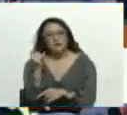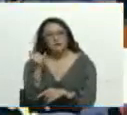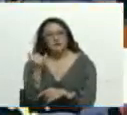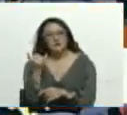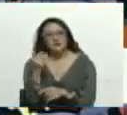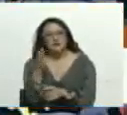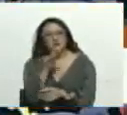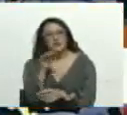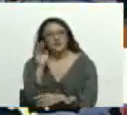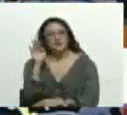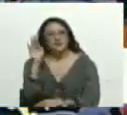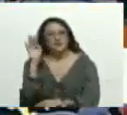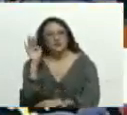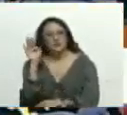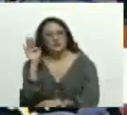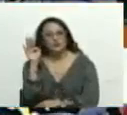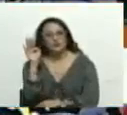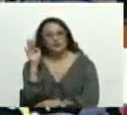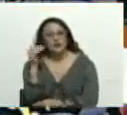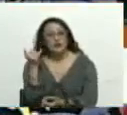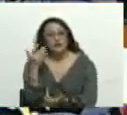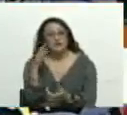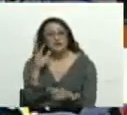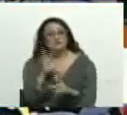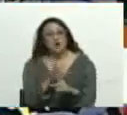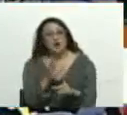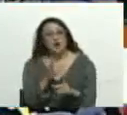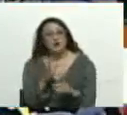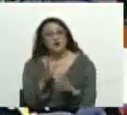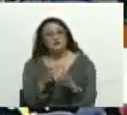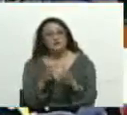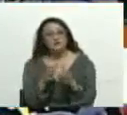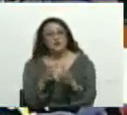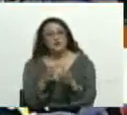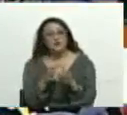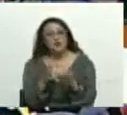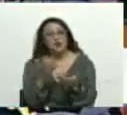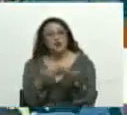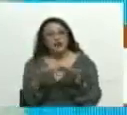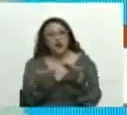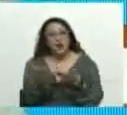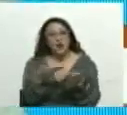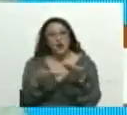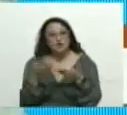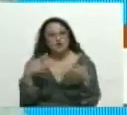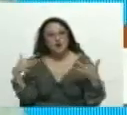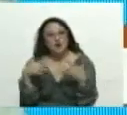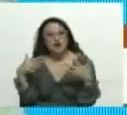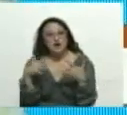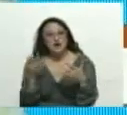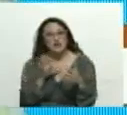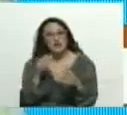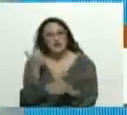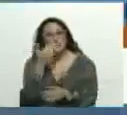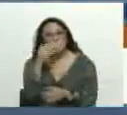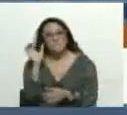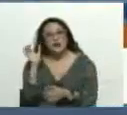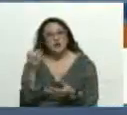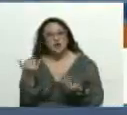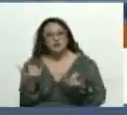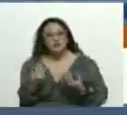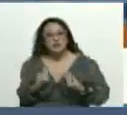que entonces no hay futuro de que no servimos para nada y que hay que someternos a los caprichos del negocio bélico del imperio está viva una